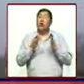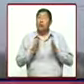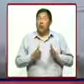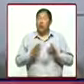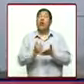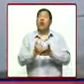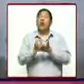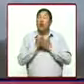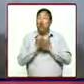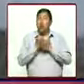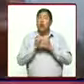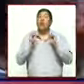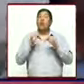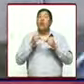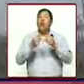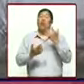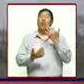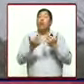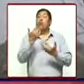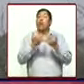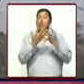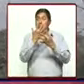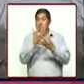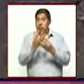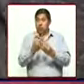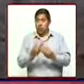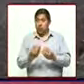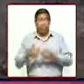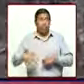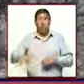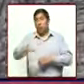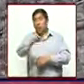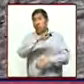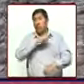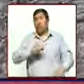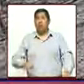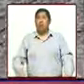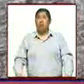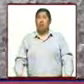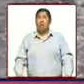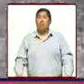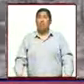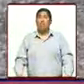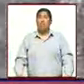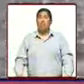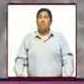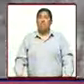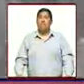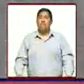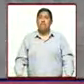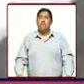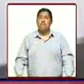ayuda para sofocar el fuego que aún continúa en estos lugares.